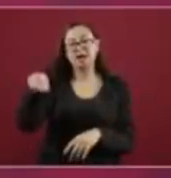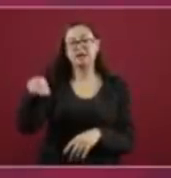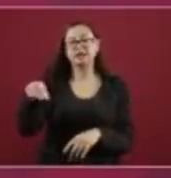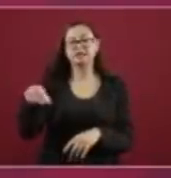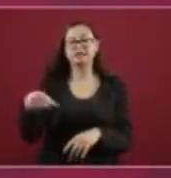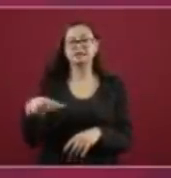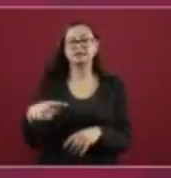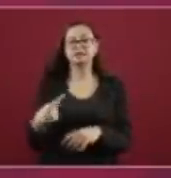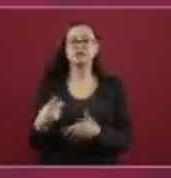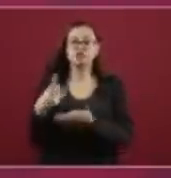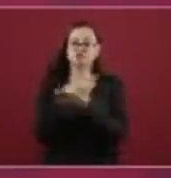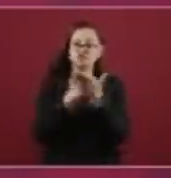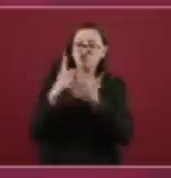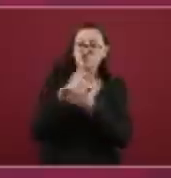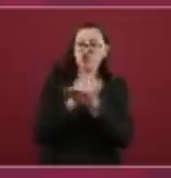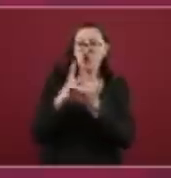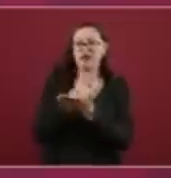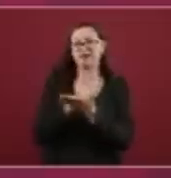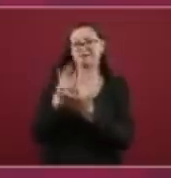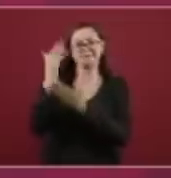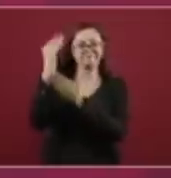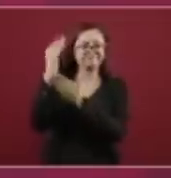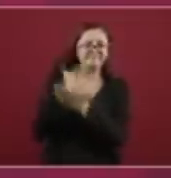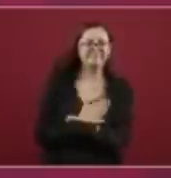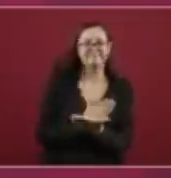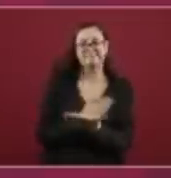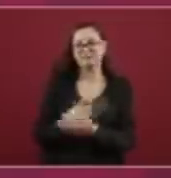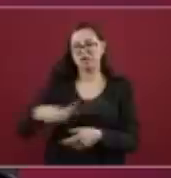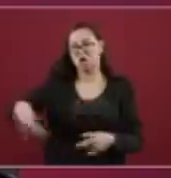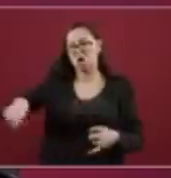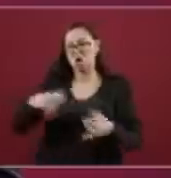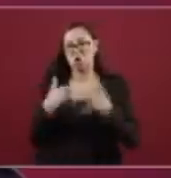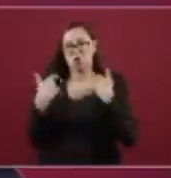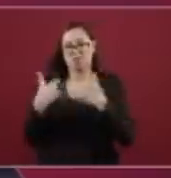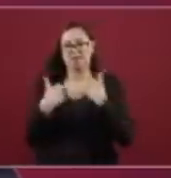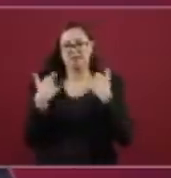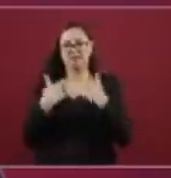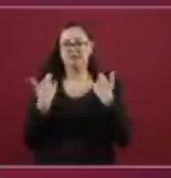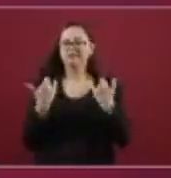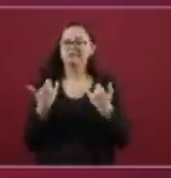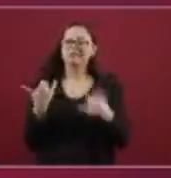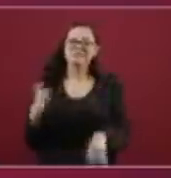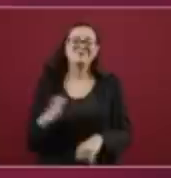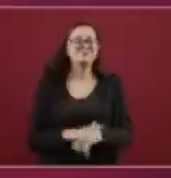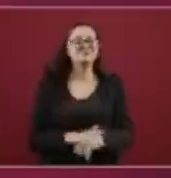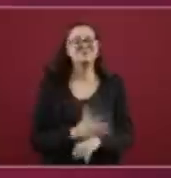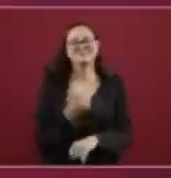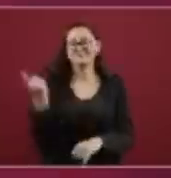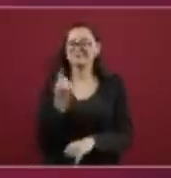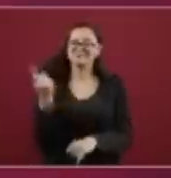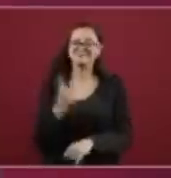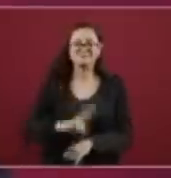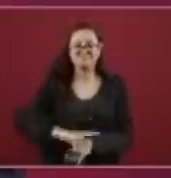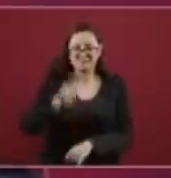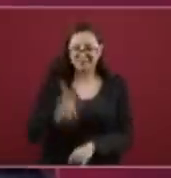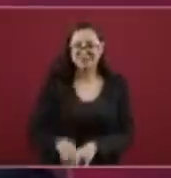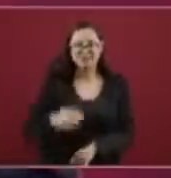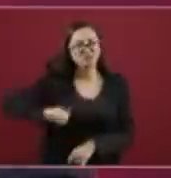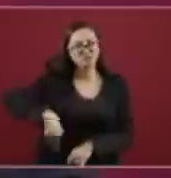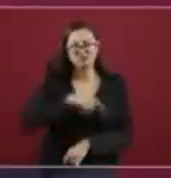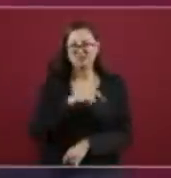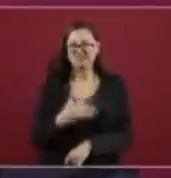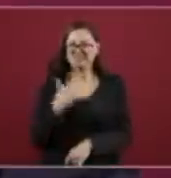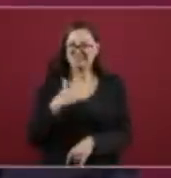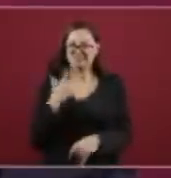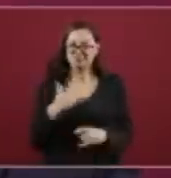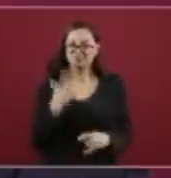el consumo de drogas en jóvenes, porque estamos convencidos